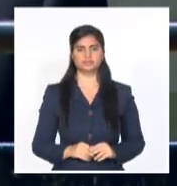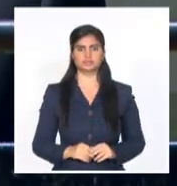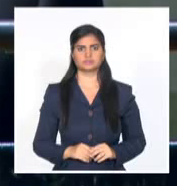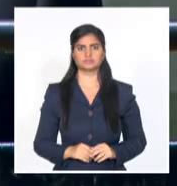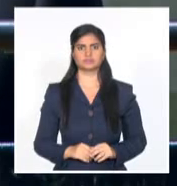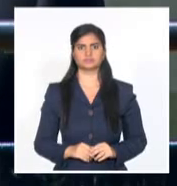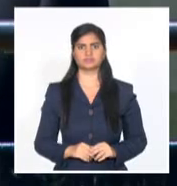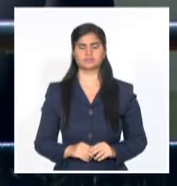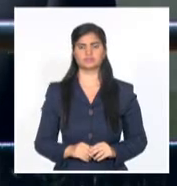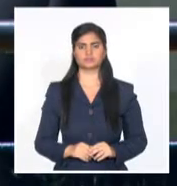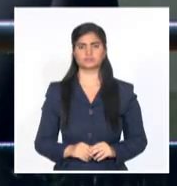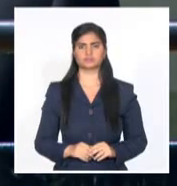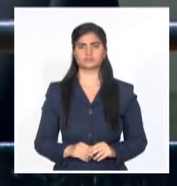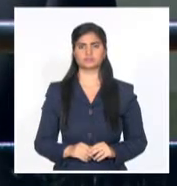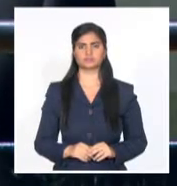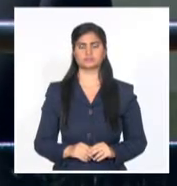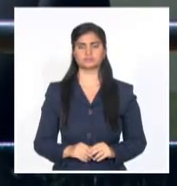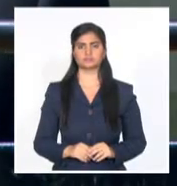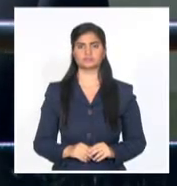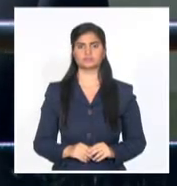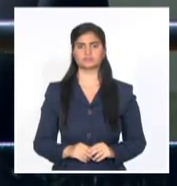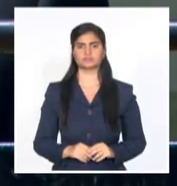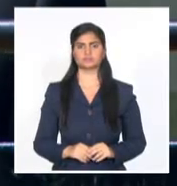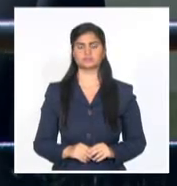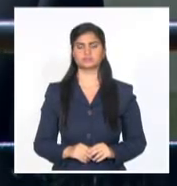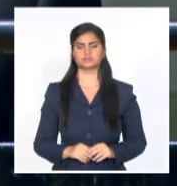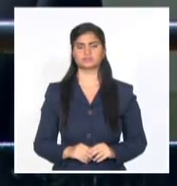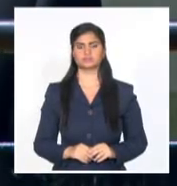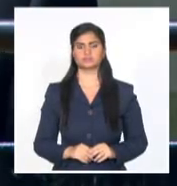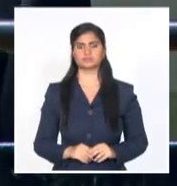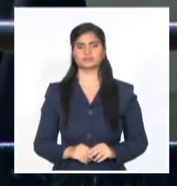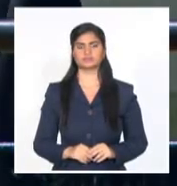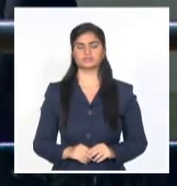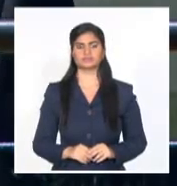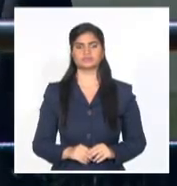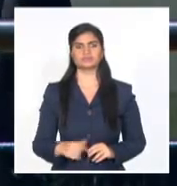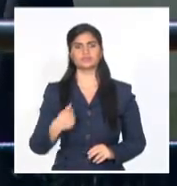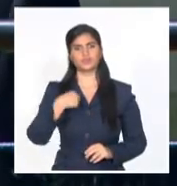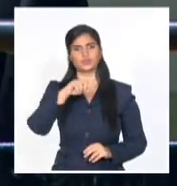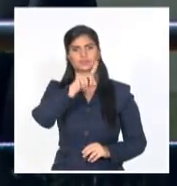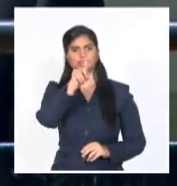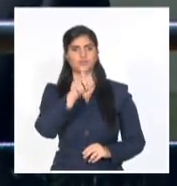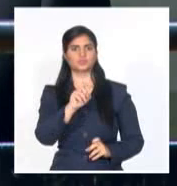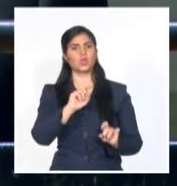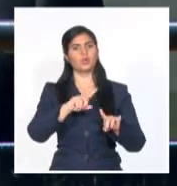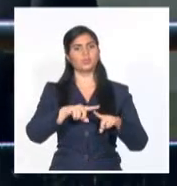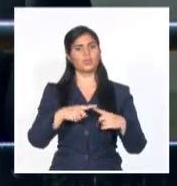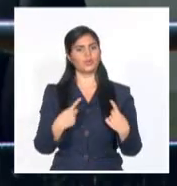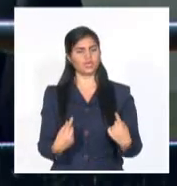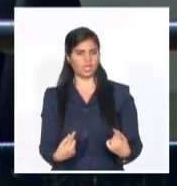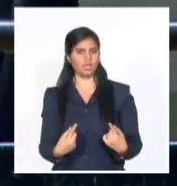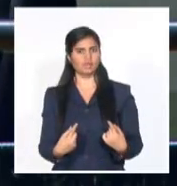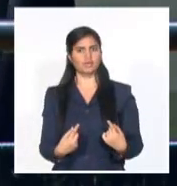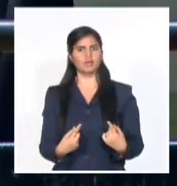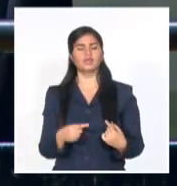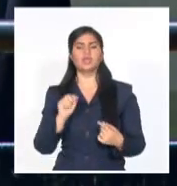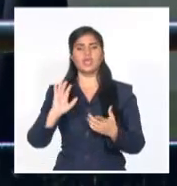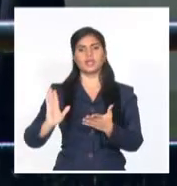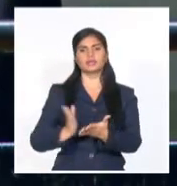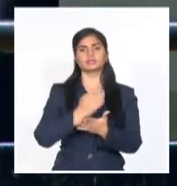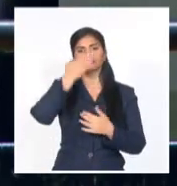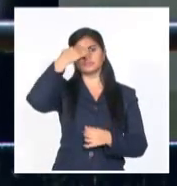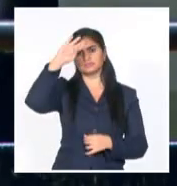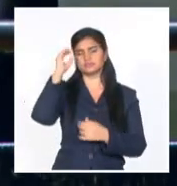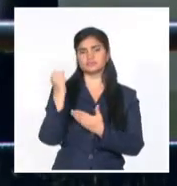otras sanciones. Pregunto, ¿por qué se excluyó a Cuba de ese alivio